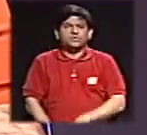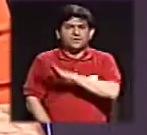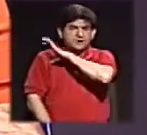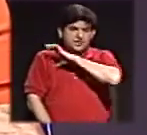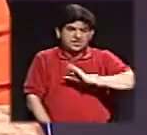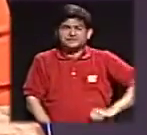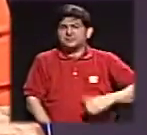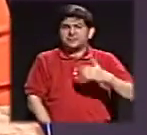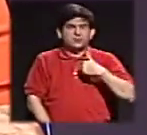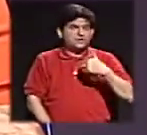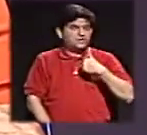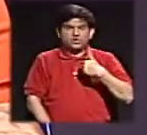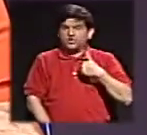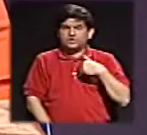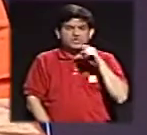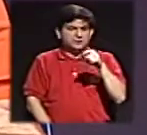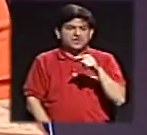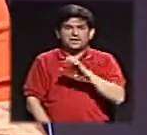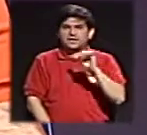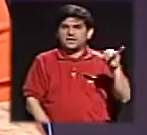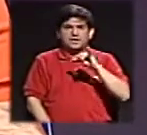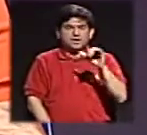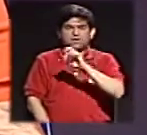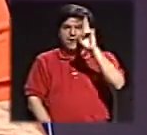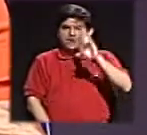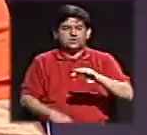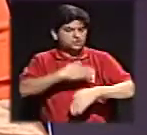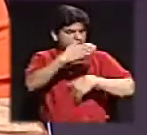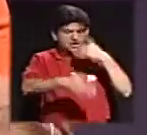no tiene una causal como la tiene Costa Rica,